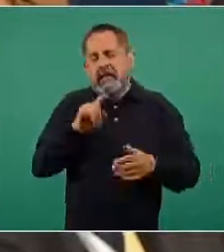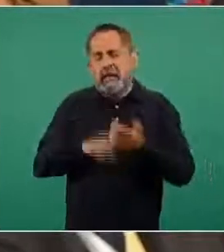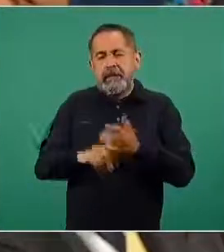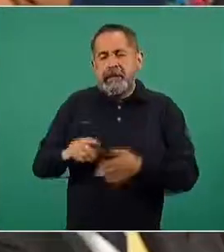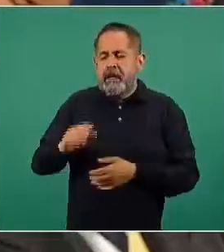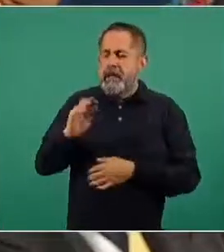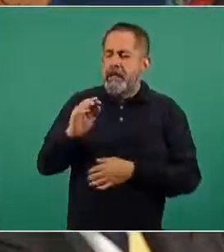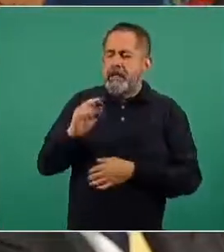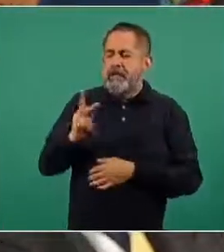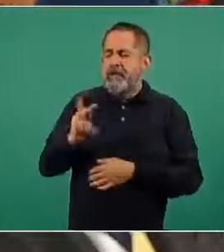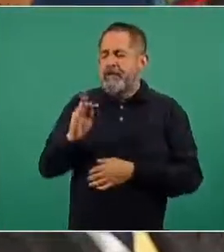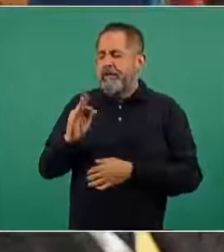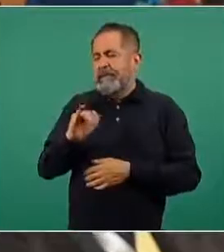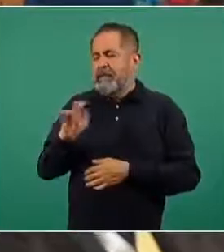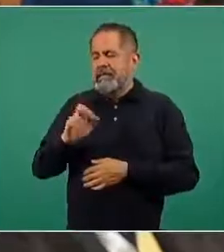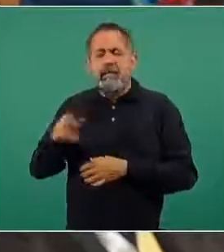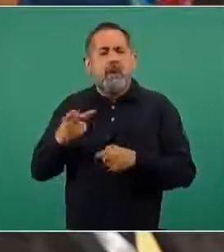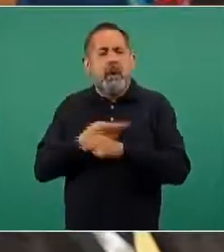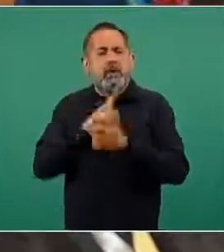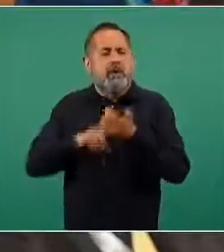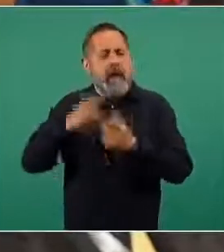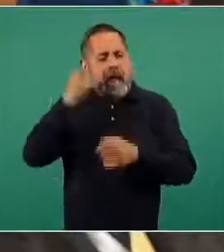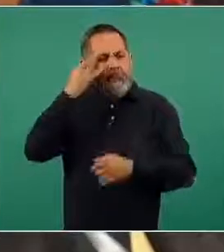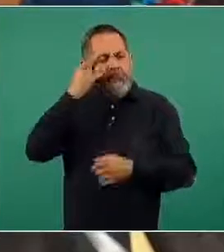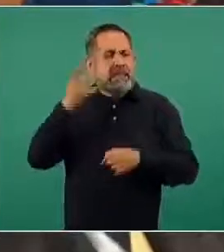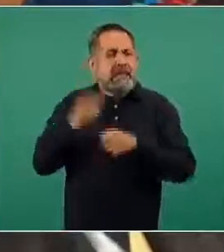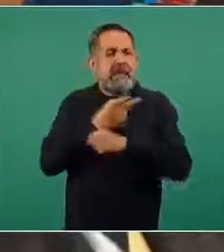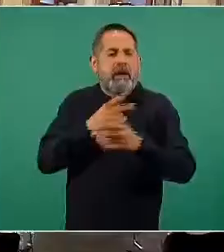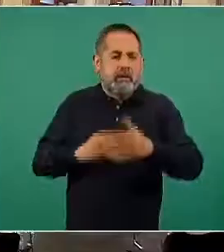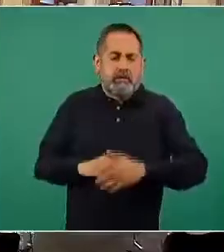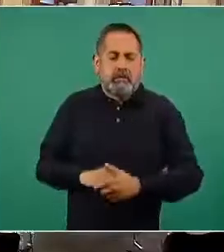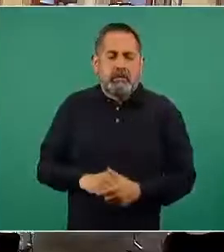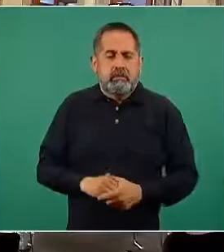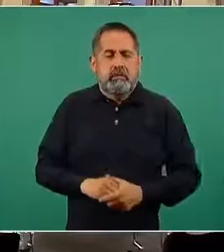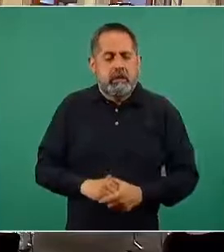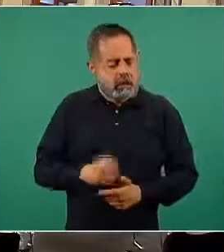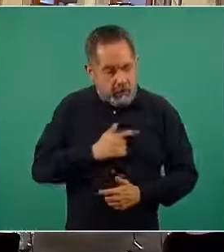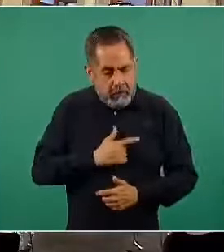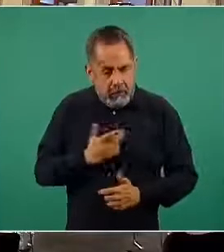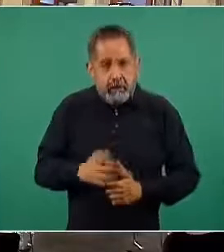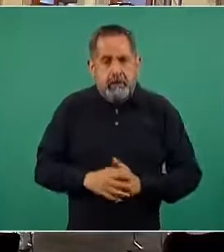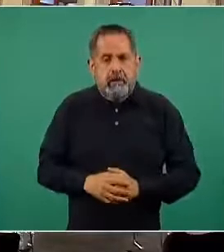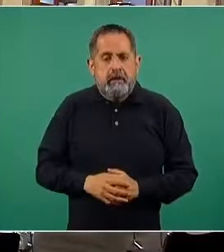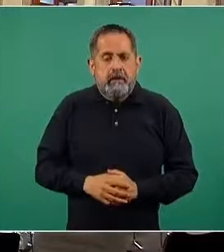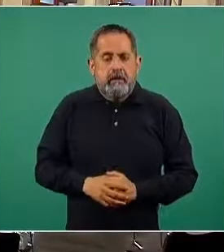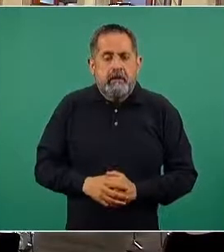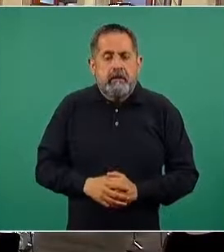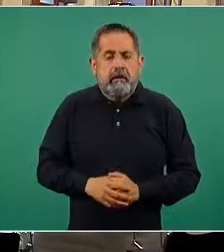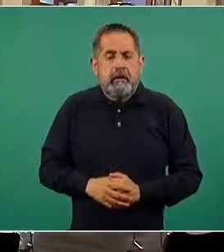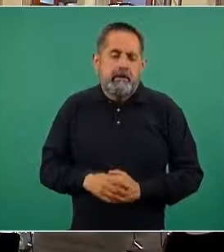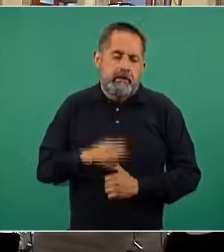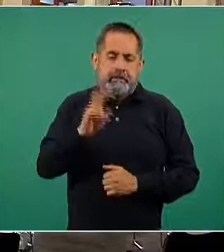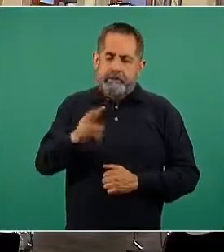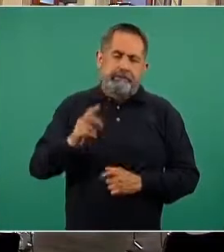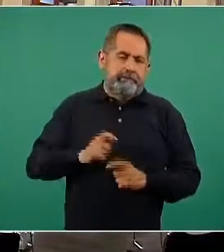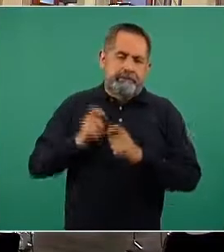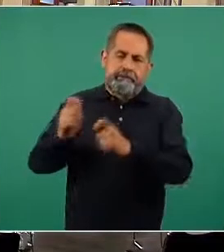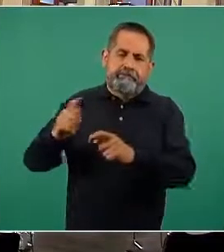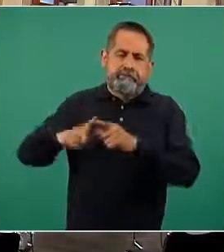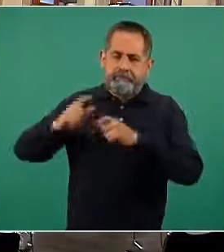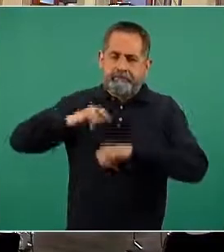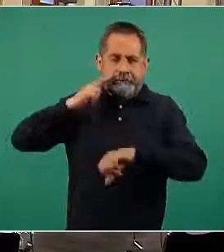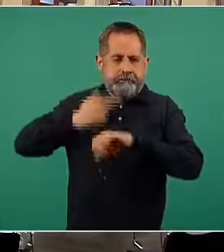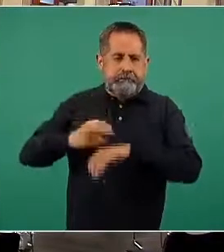pero sobre todo lo de las vacunas en Campeche, ¿qué es lo que ha pasado ahí? Gracias. Bueno, con mucho gusto. Efectivamente, esto está en manos de la